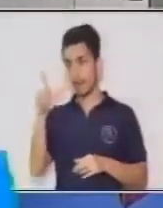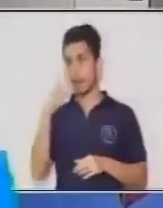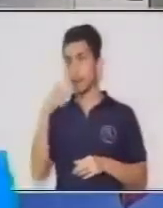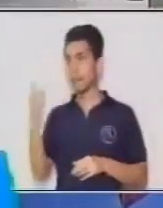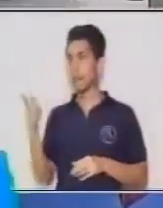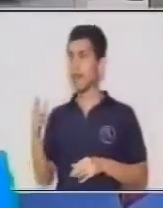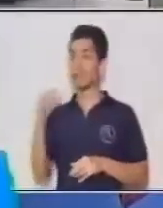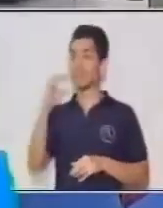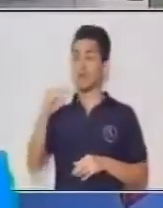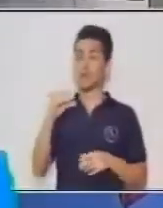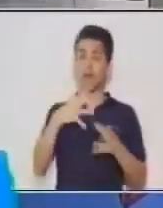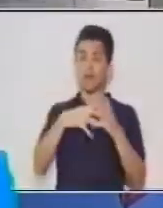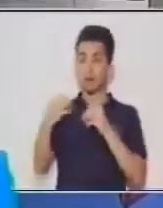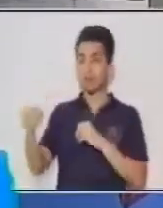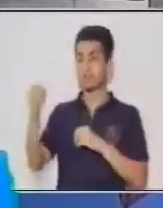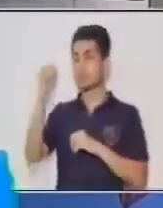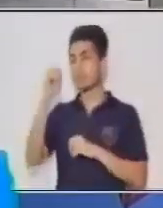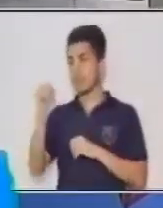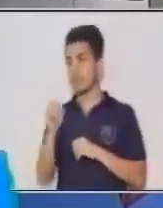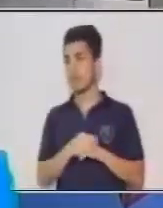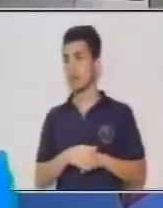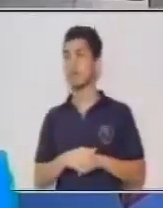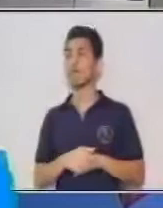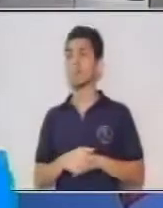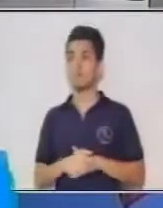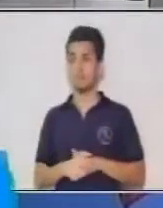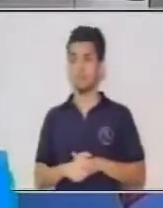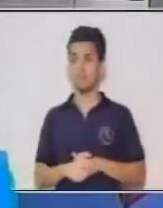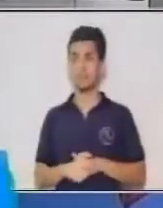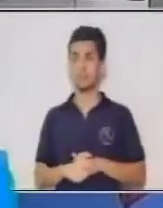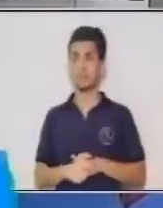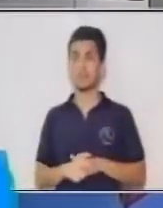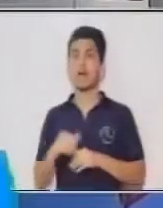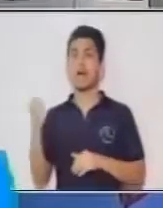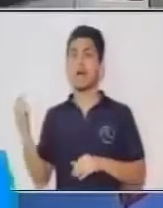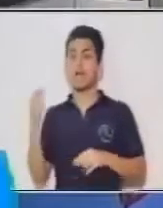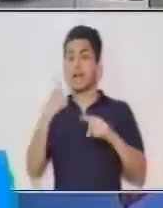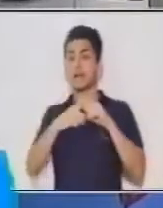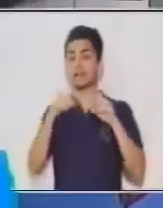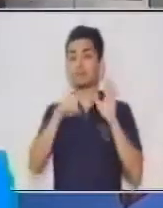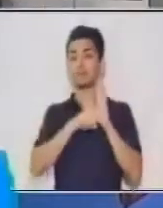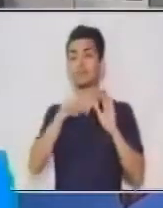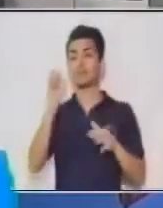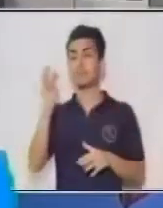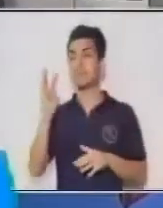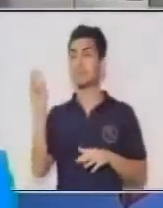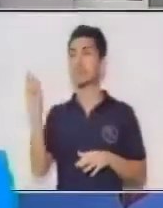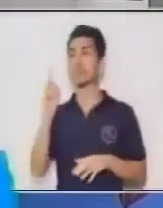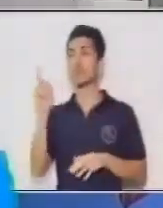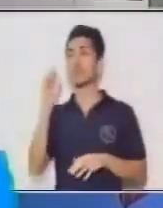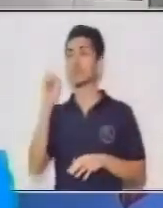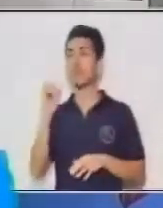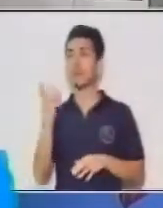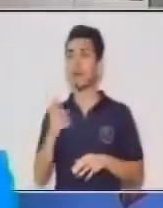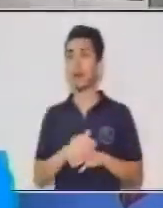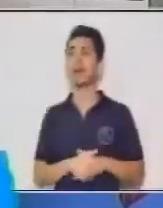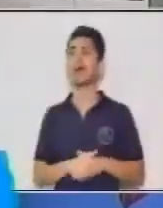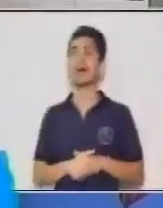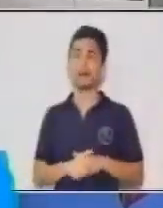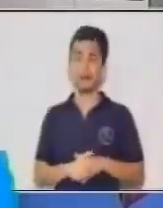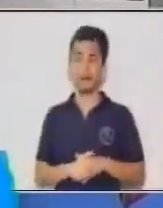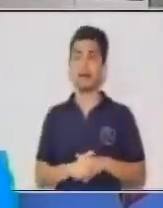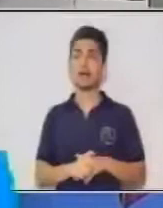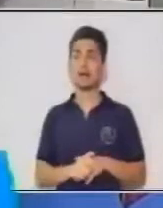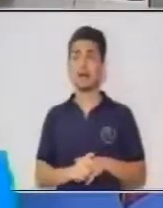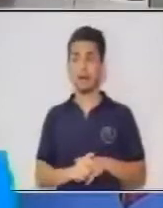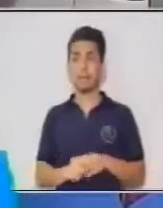haga 0. Y aquí tenemos x menos 3. ¿En dónde se va a hacer 0 este denominador? Muy bien,